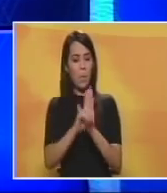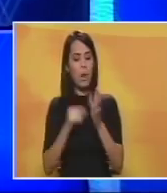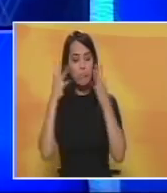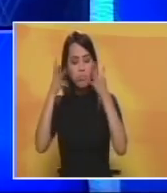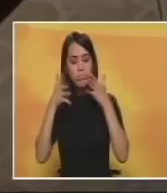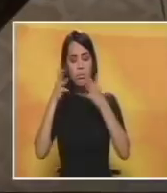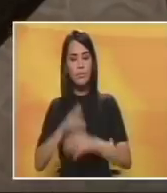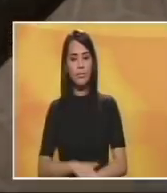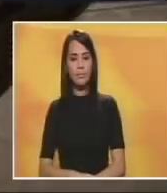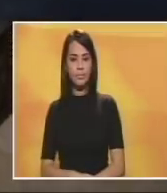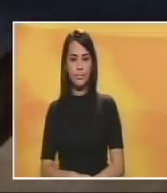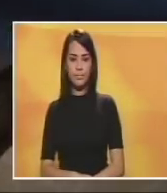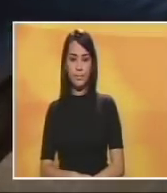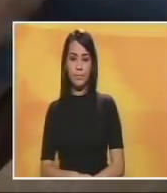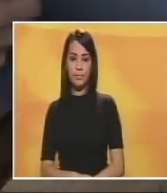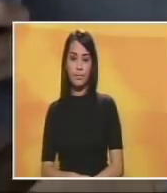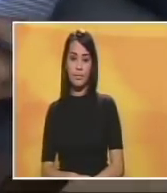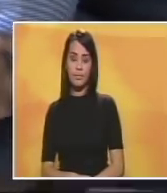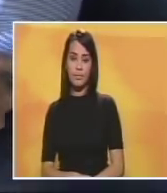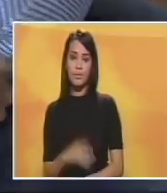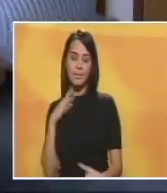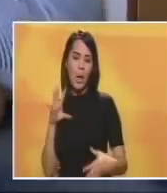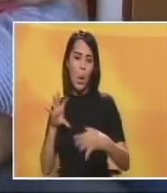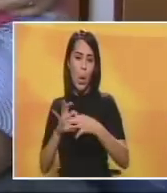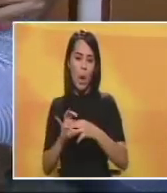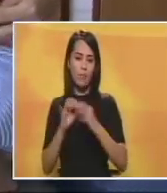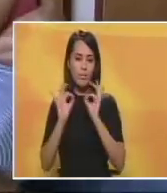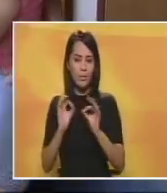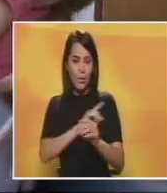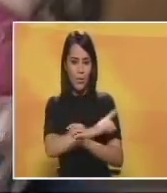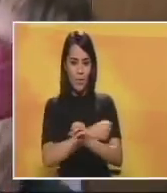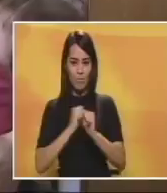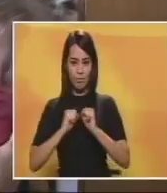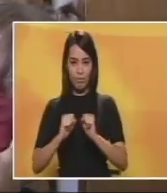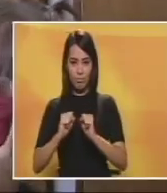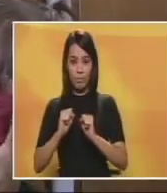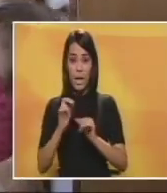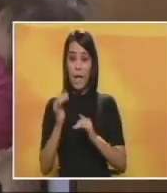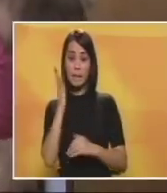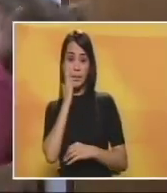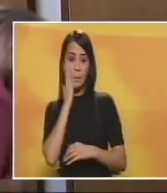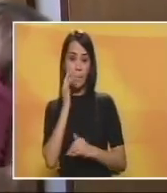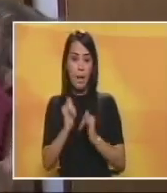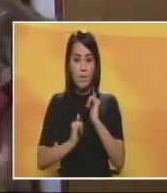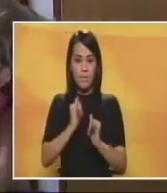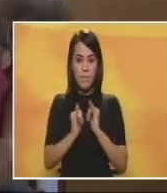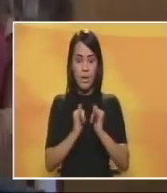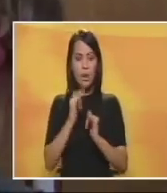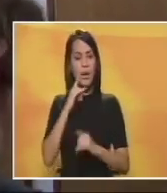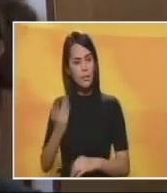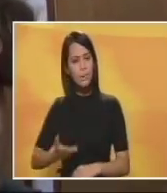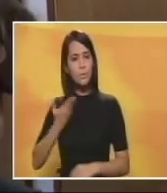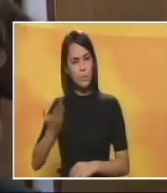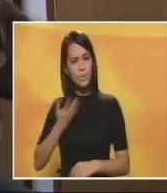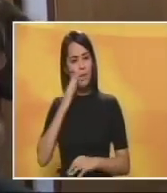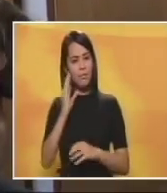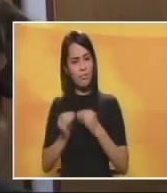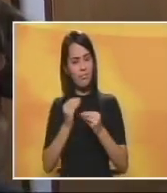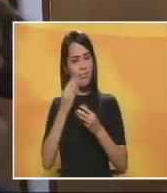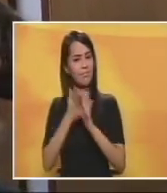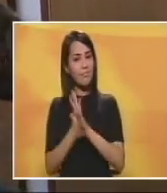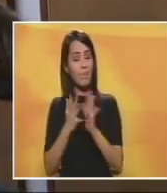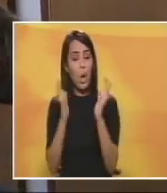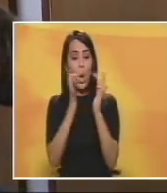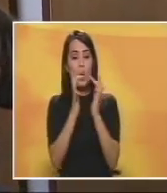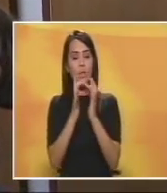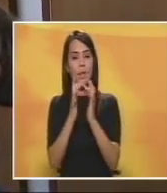algunos pasos. Para comenzar a estrechar lazos y fortalecer vínculos afectivos entre la madre y el bebé, es importante que se realice el primer